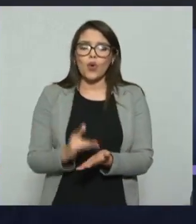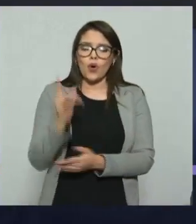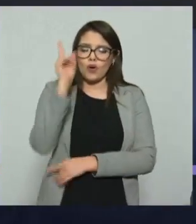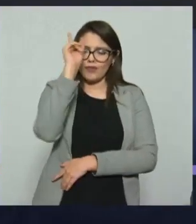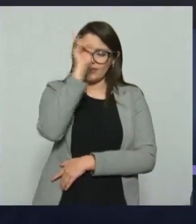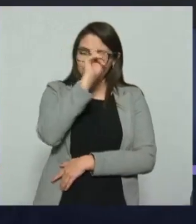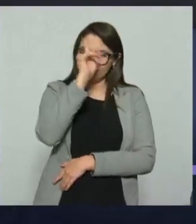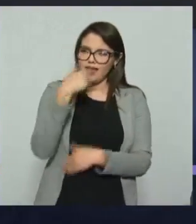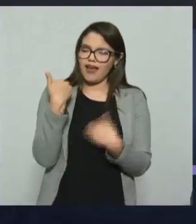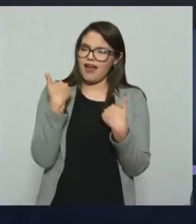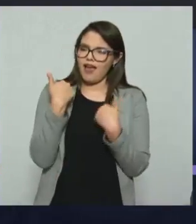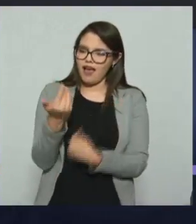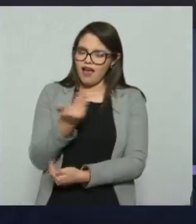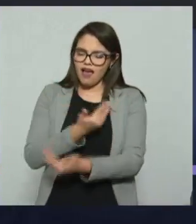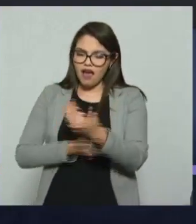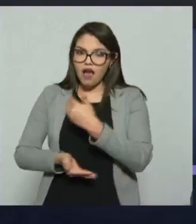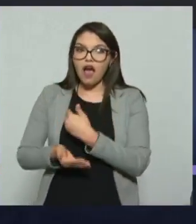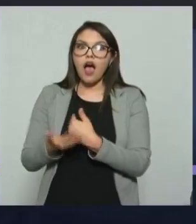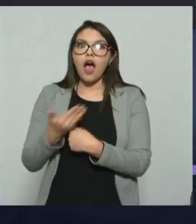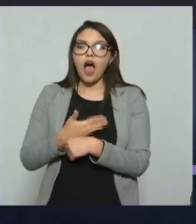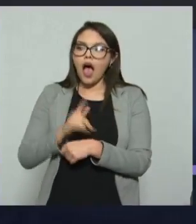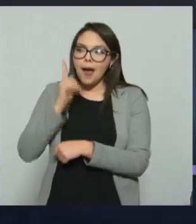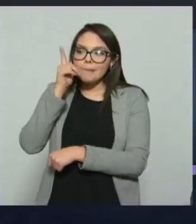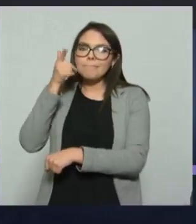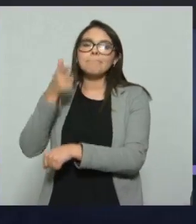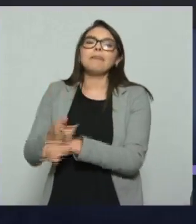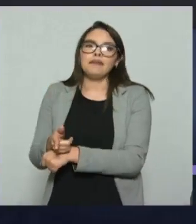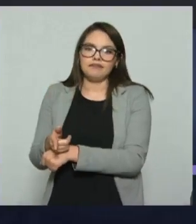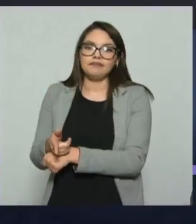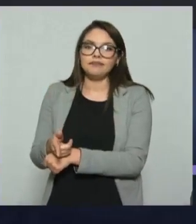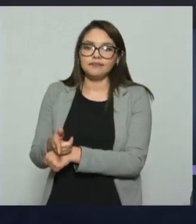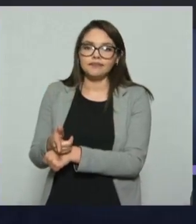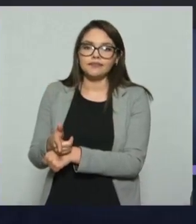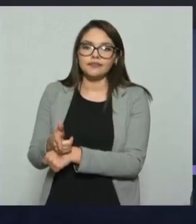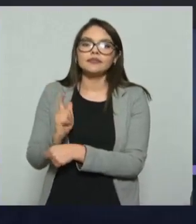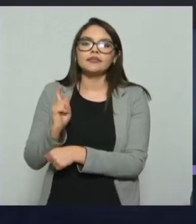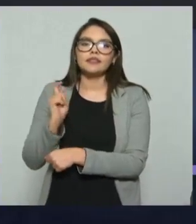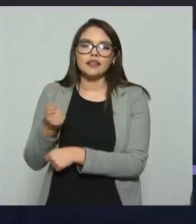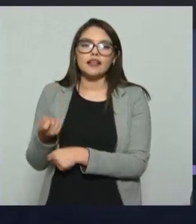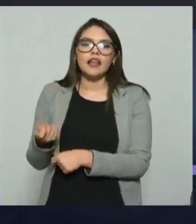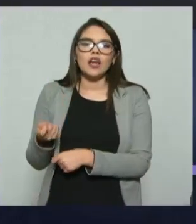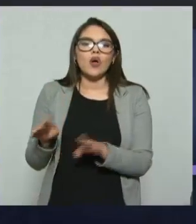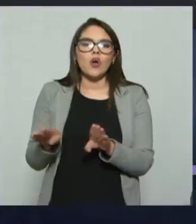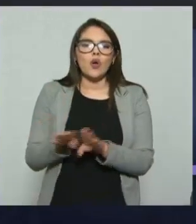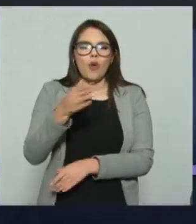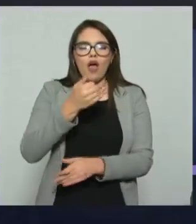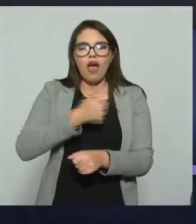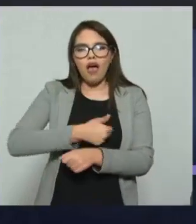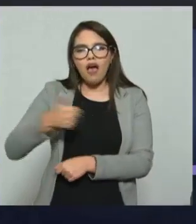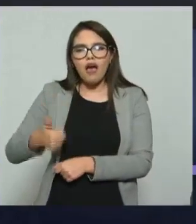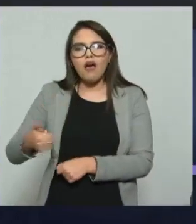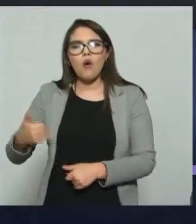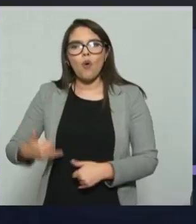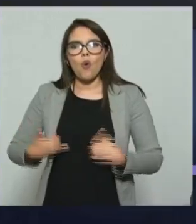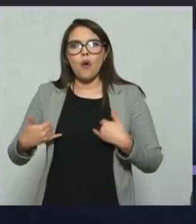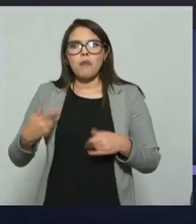entender, detectar lo que nuestros jóvenes están